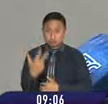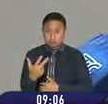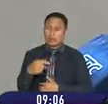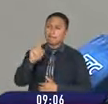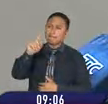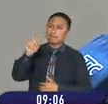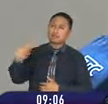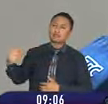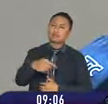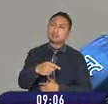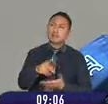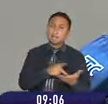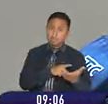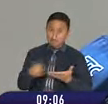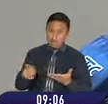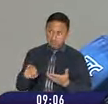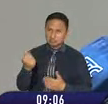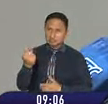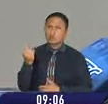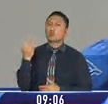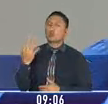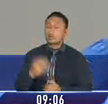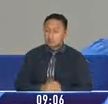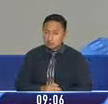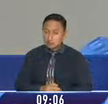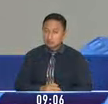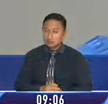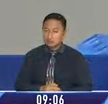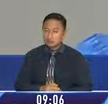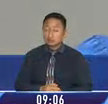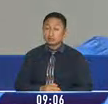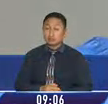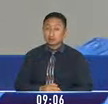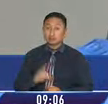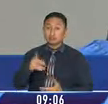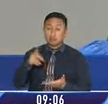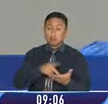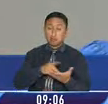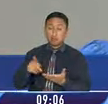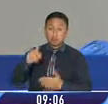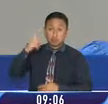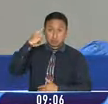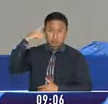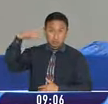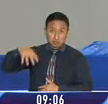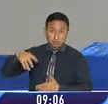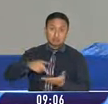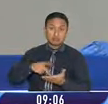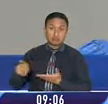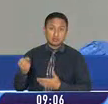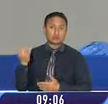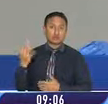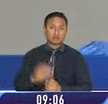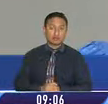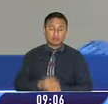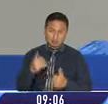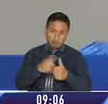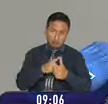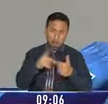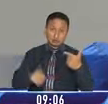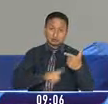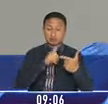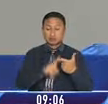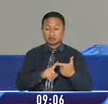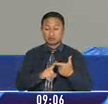que dictó la sentencia que determine cuánto le corresponde asumir al señor Alex Bravo. Segundo,